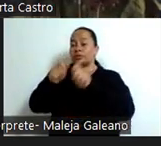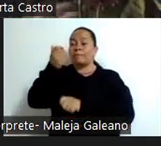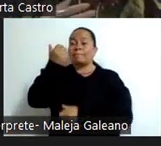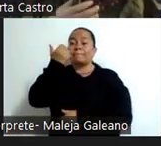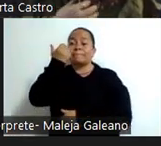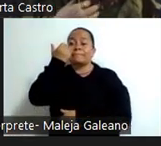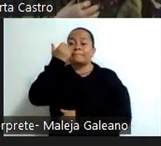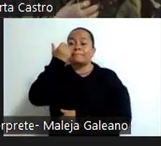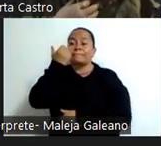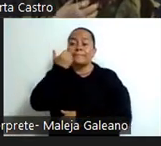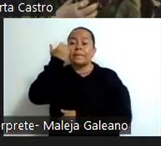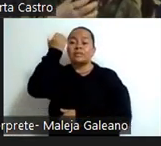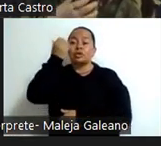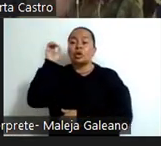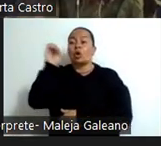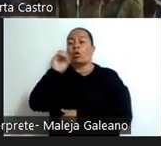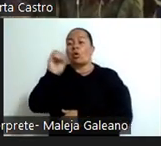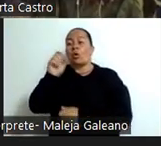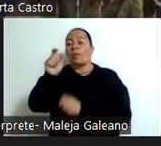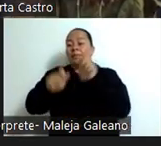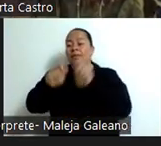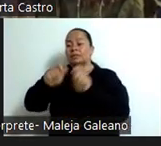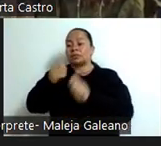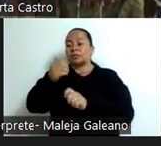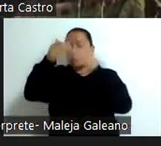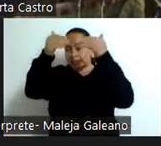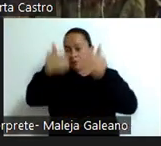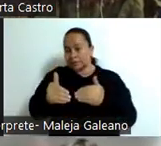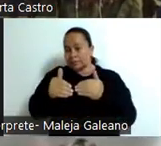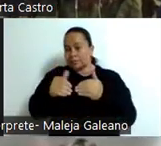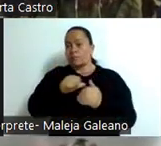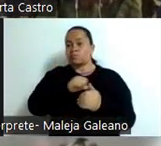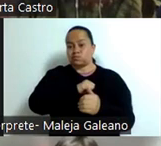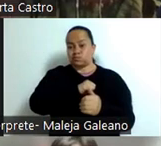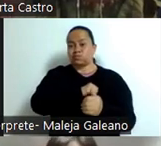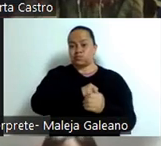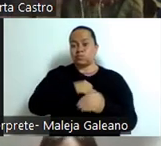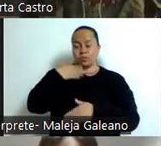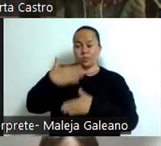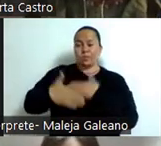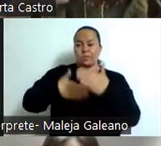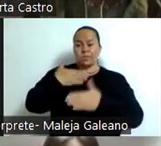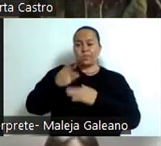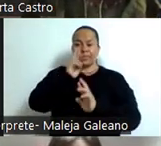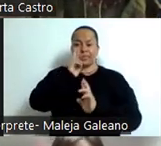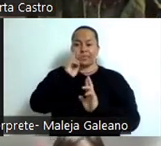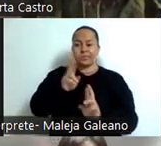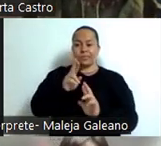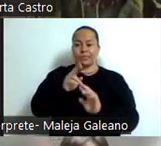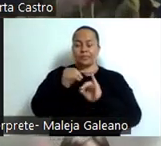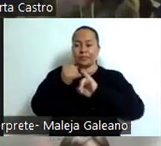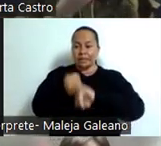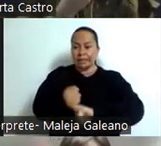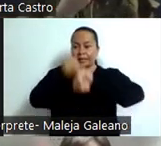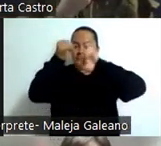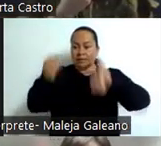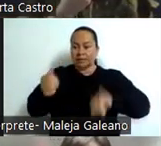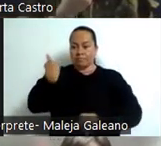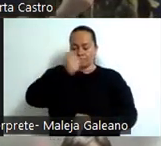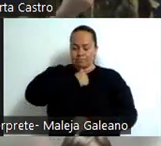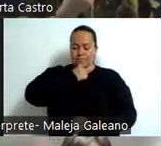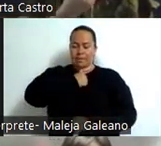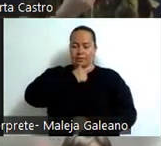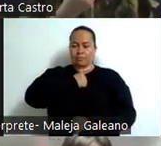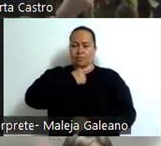personas con discapacidad que se tome en cuenta ya los avances y el reconocimiento de Independencia autonomía capacidad toma de